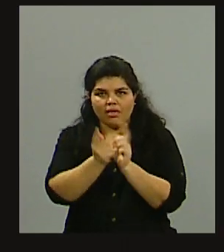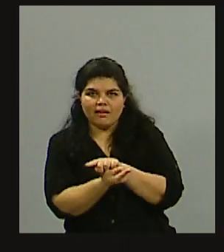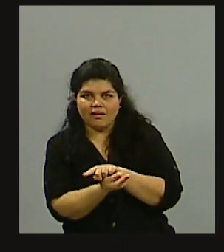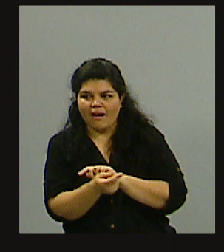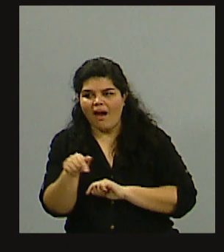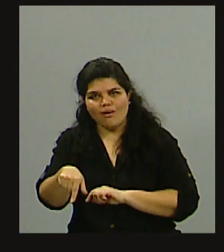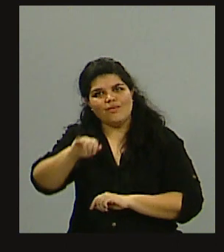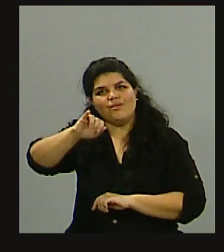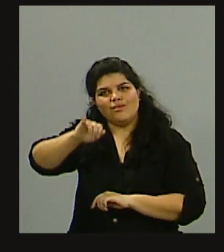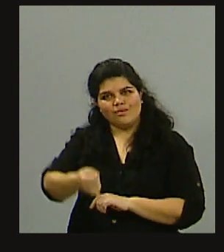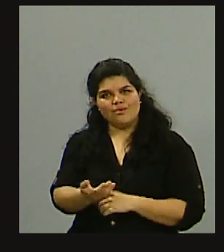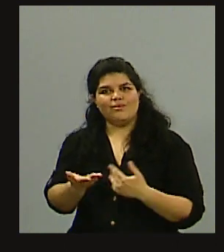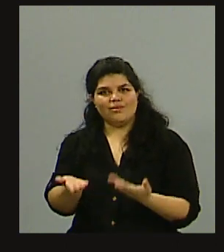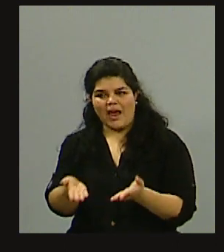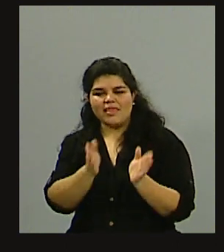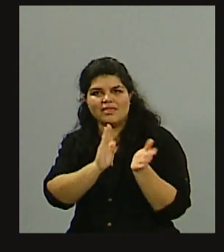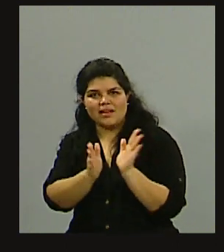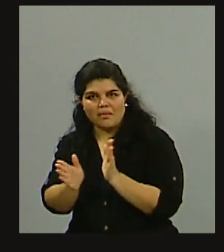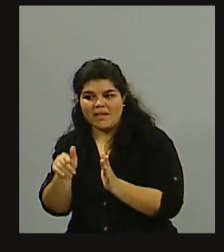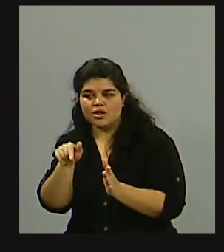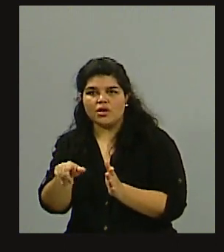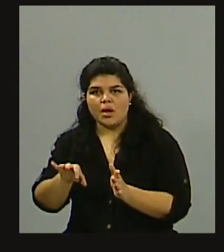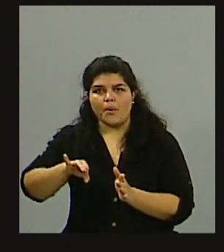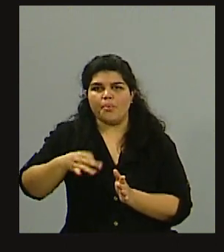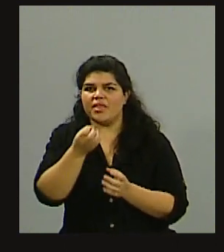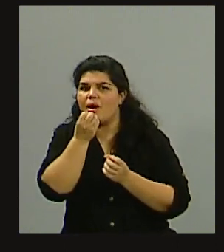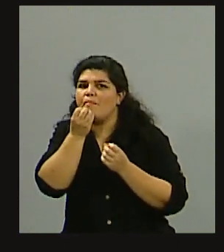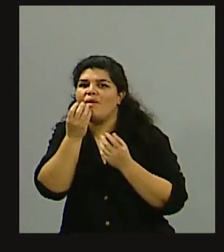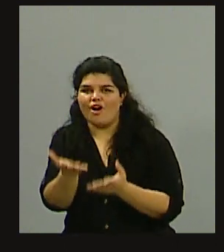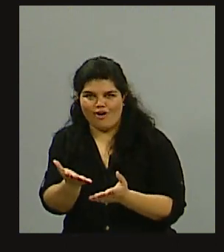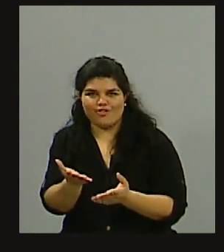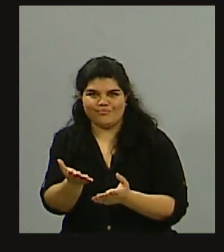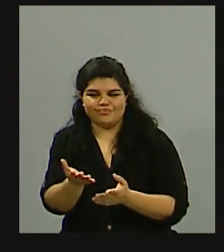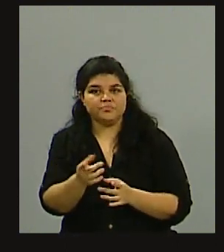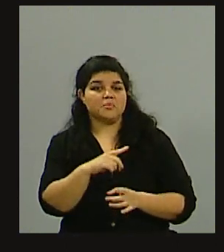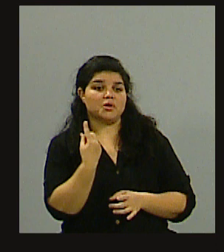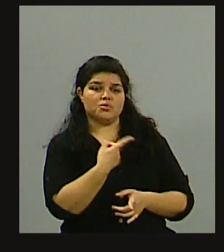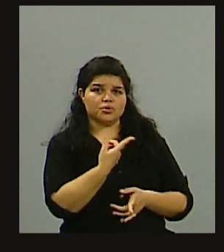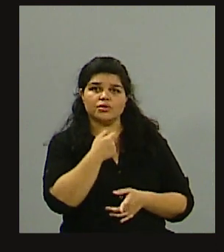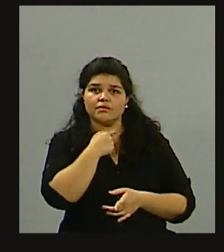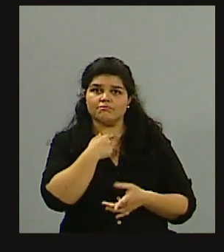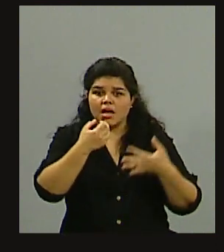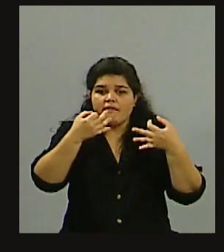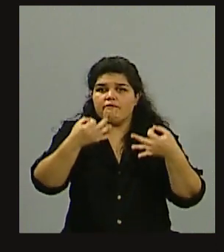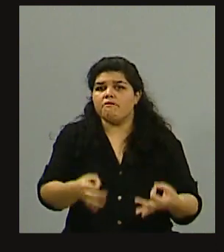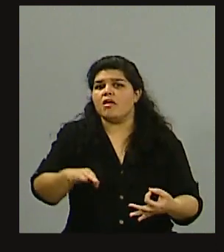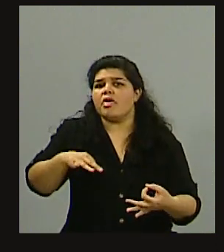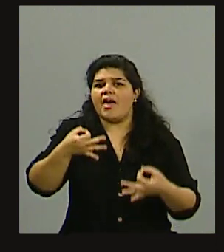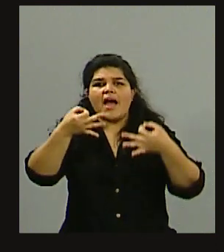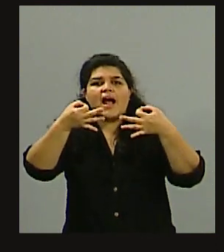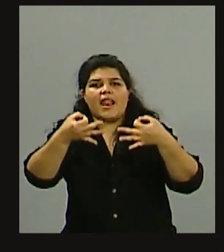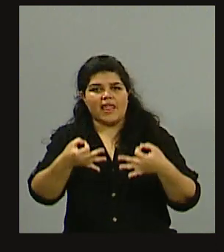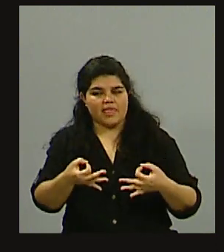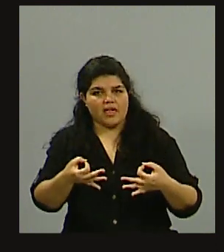Claro, lo que buscamos nosotros principalmente es la calidad de vida. De hecho, normalmente lo que sucedía antes era cuando un animal estaba incapacitado